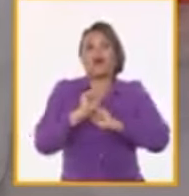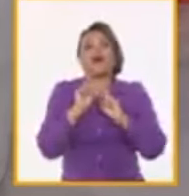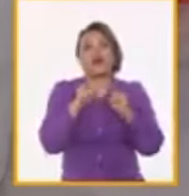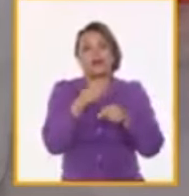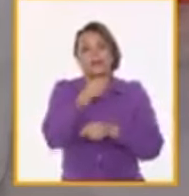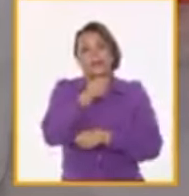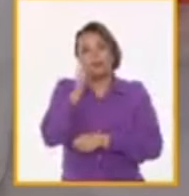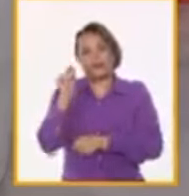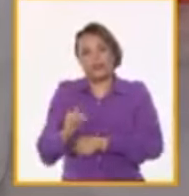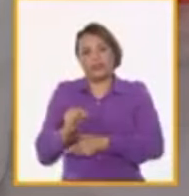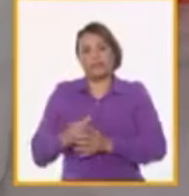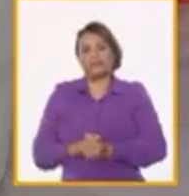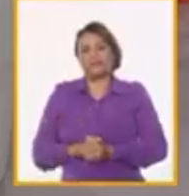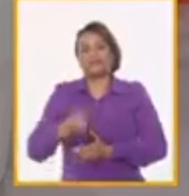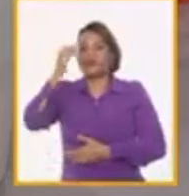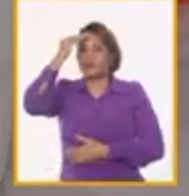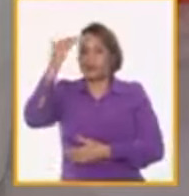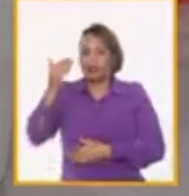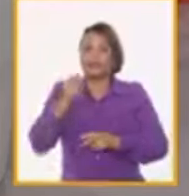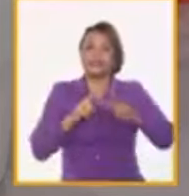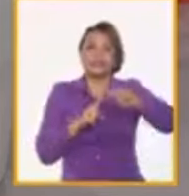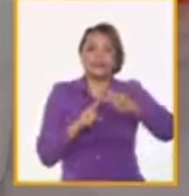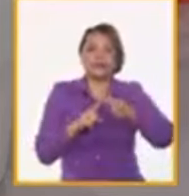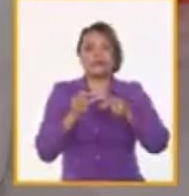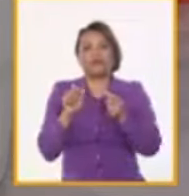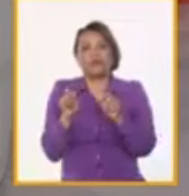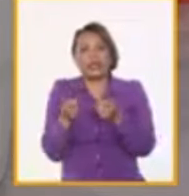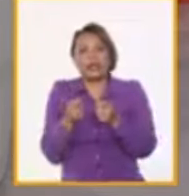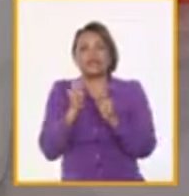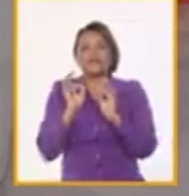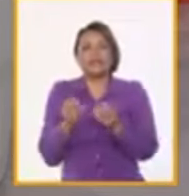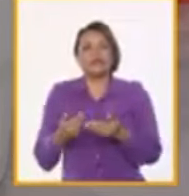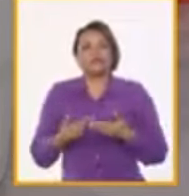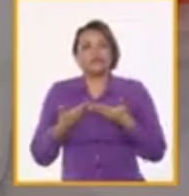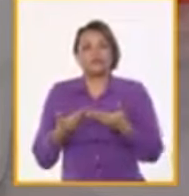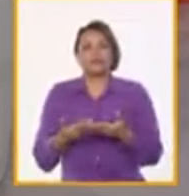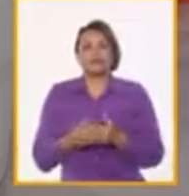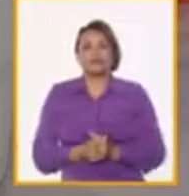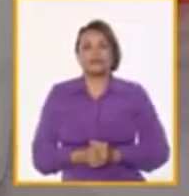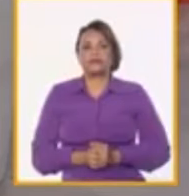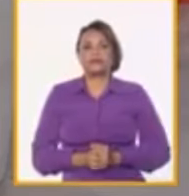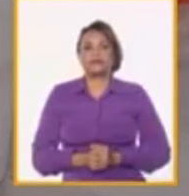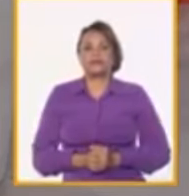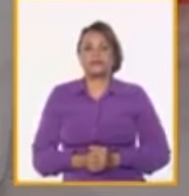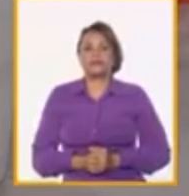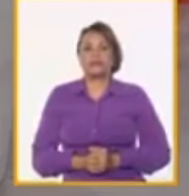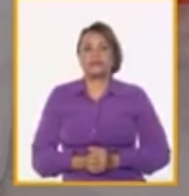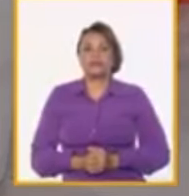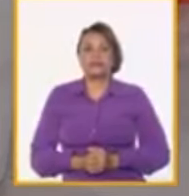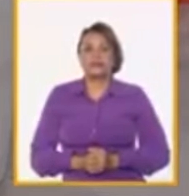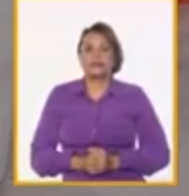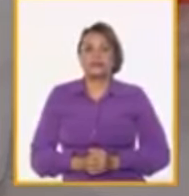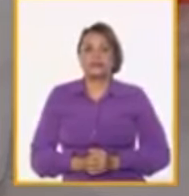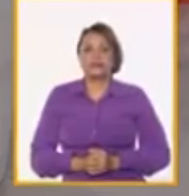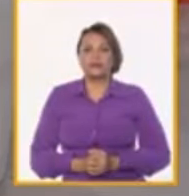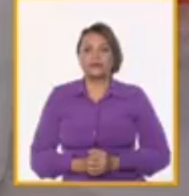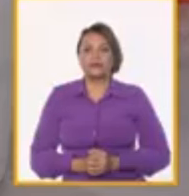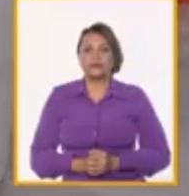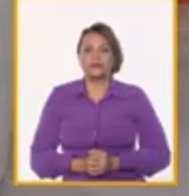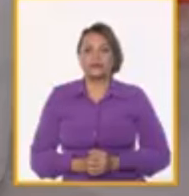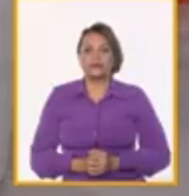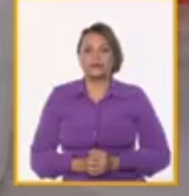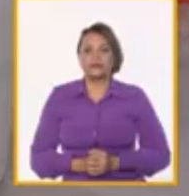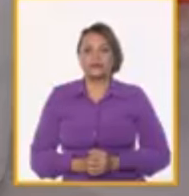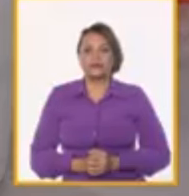quería agradecer a los medios de difusión masiva, que siempre están dispuestos, a la hora que nosotros los llamemos, para informarle al pueblo de lo que se